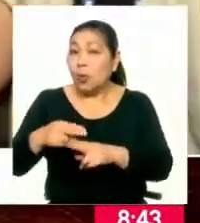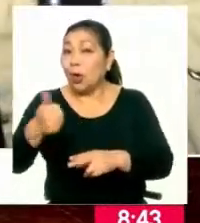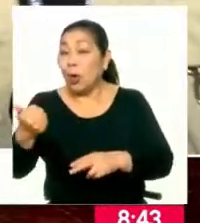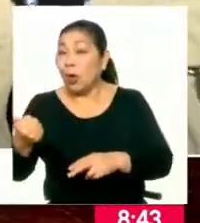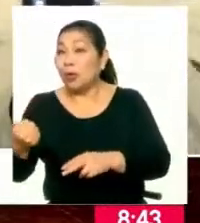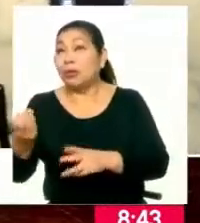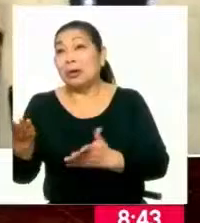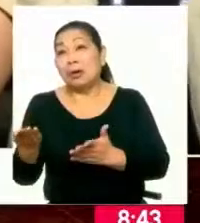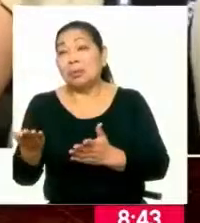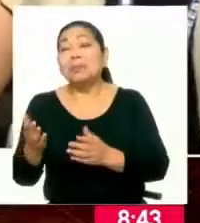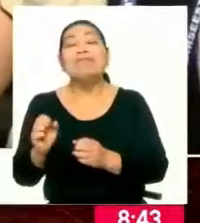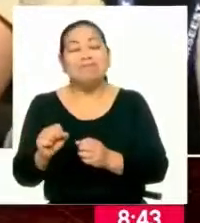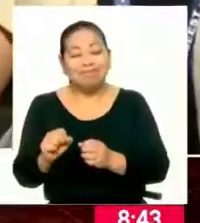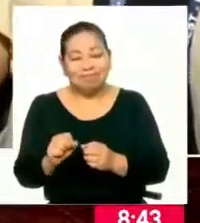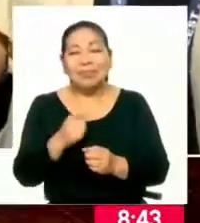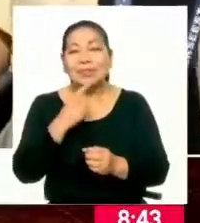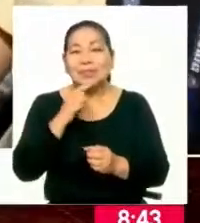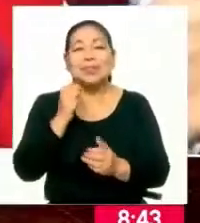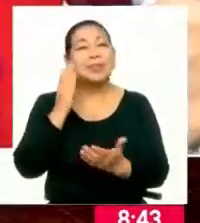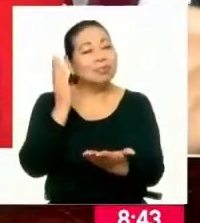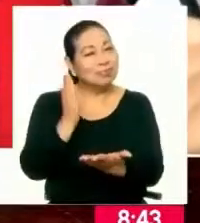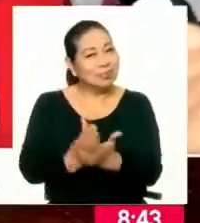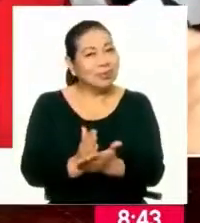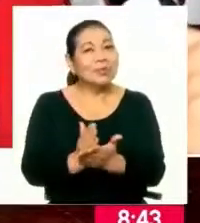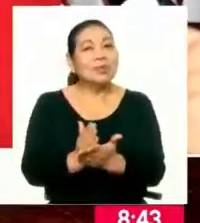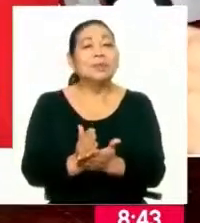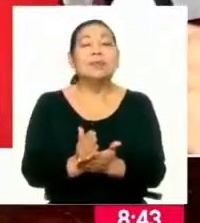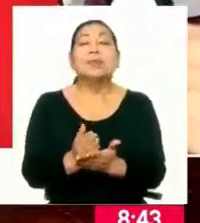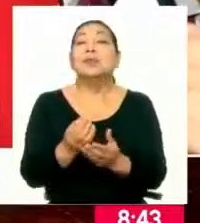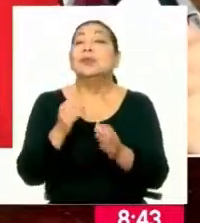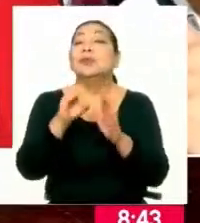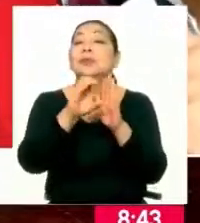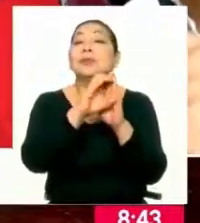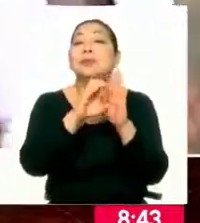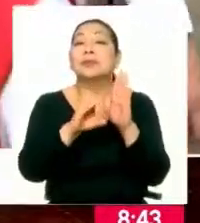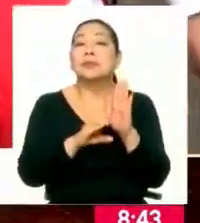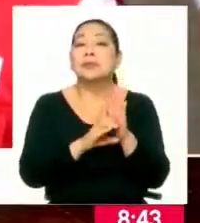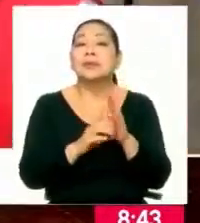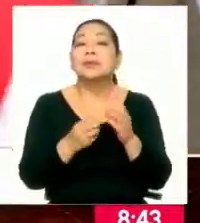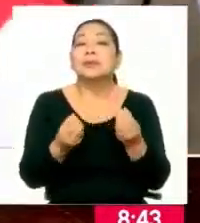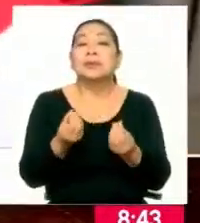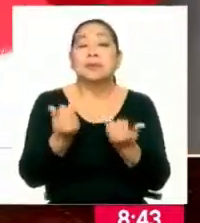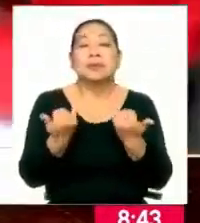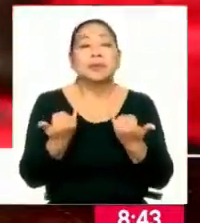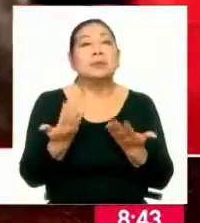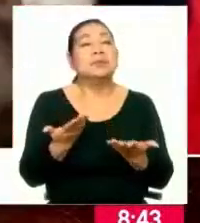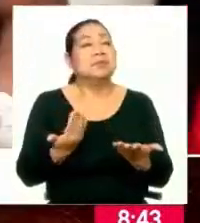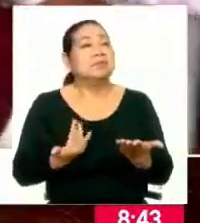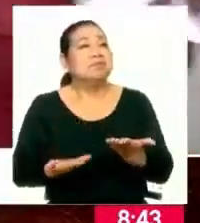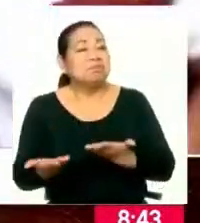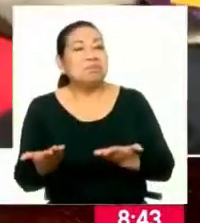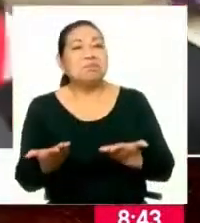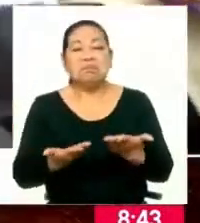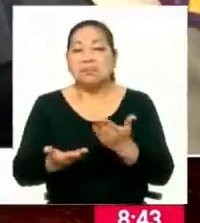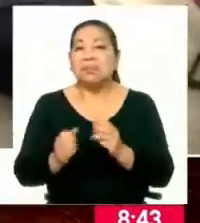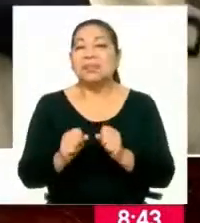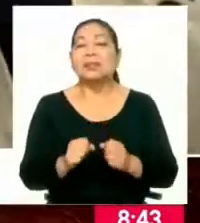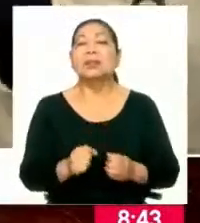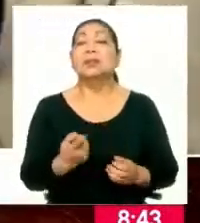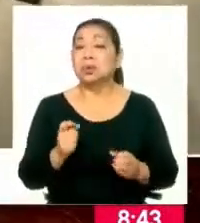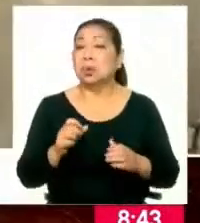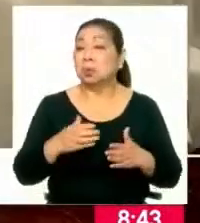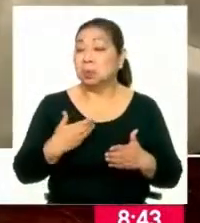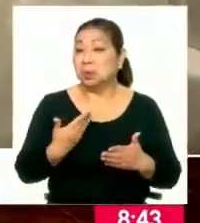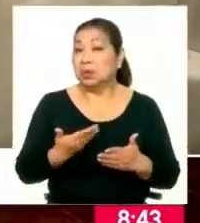otras entidades. Infracción constitucional. Lo que constituye una infracción constitucional deviene pues en este tipo de acusaciones. ¿Sí? Eso